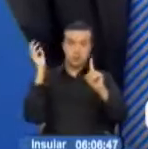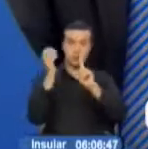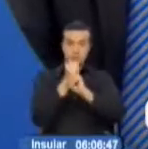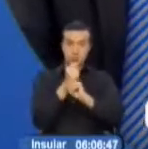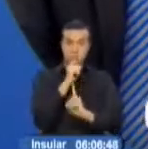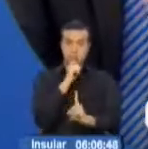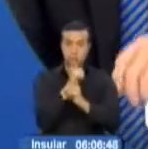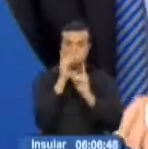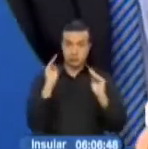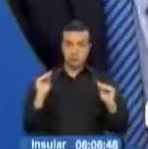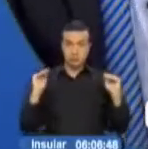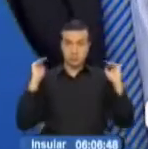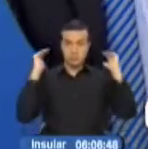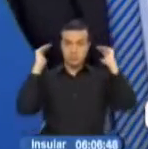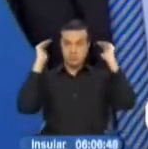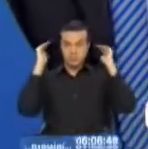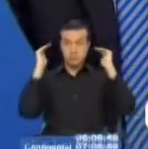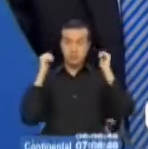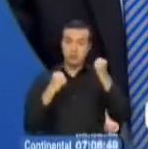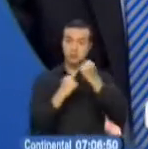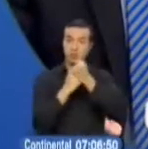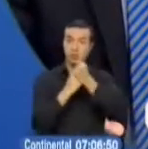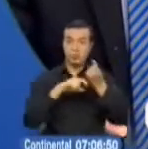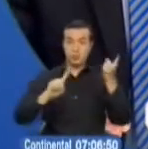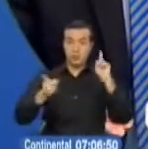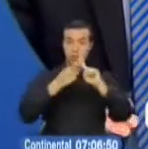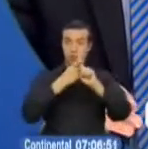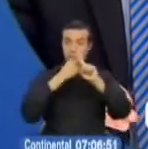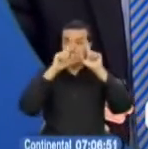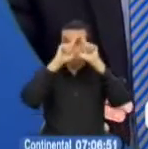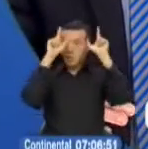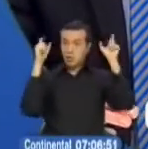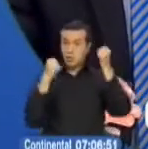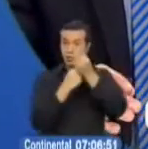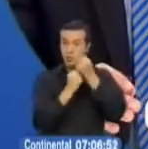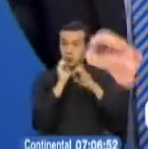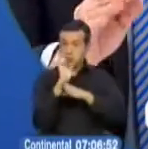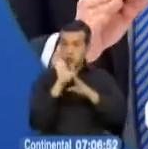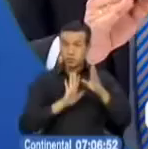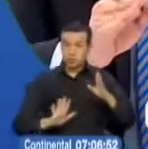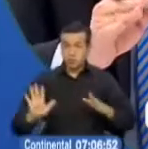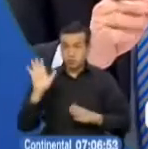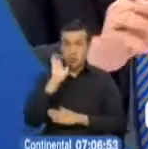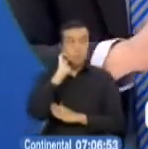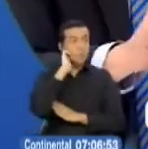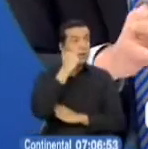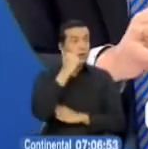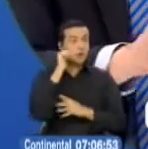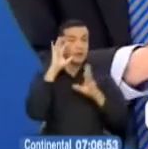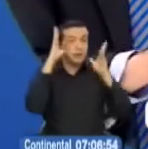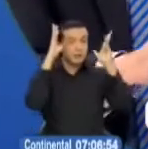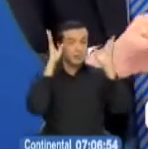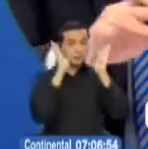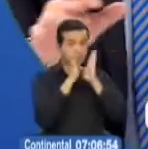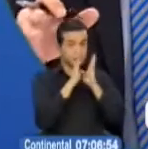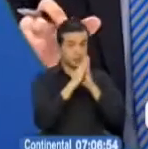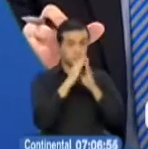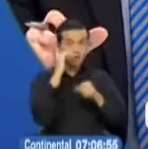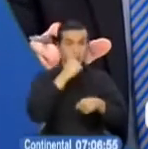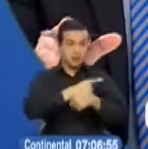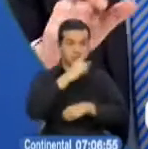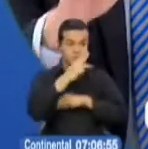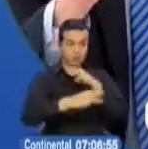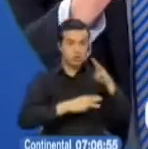realidad posicionarse como una gran fuerza. Es la primera fuerza empresarial del país realmente. El día de mañana se celebra este evento del Día Mundial